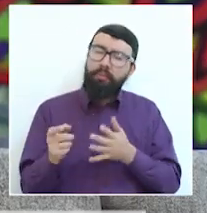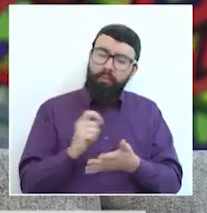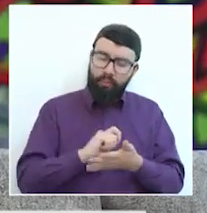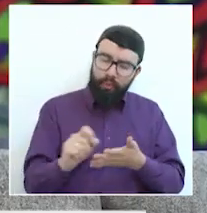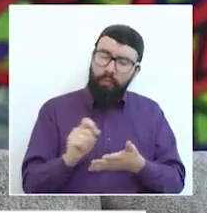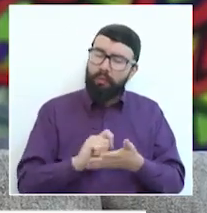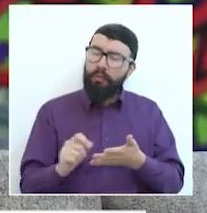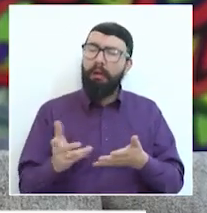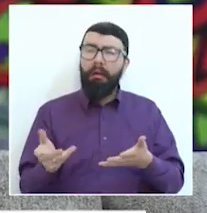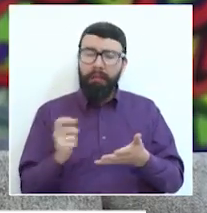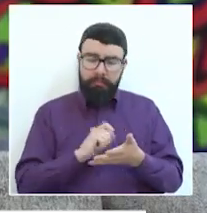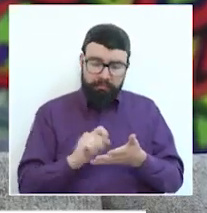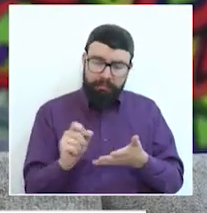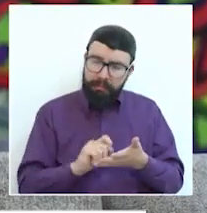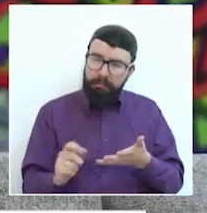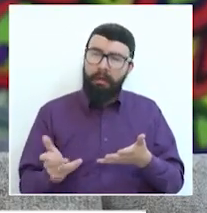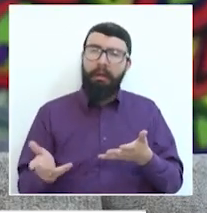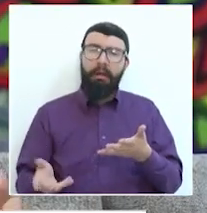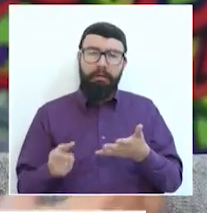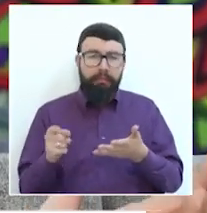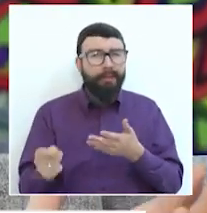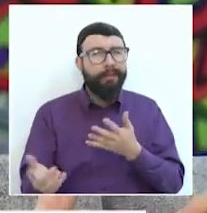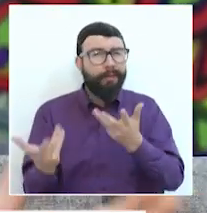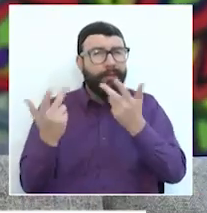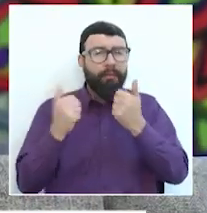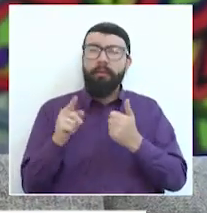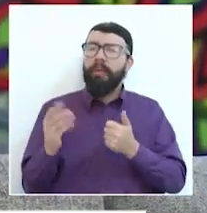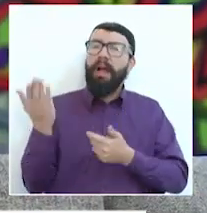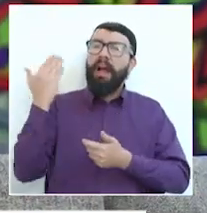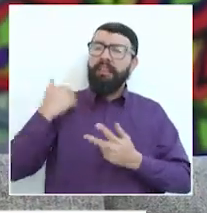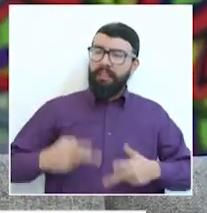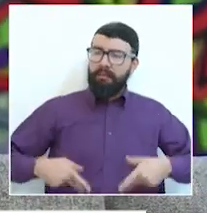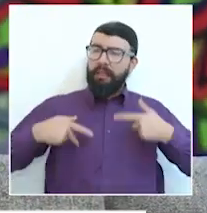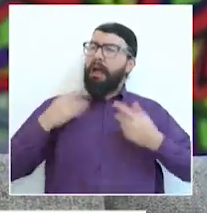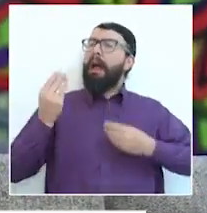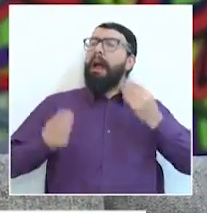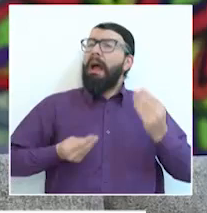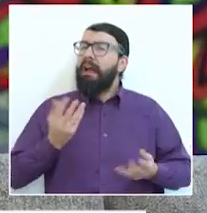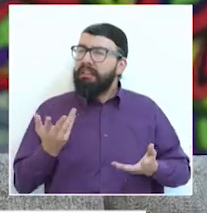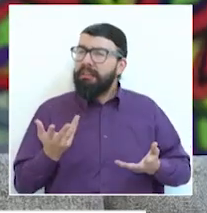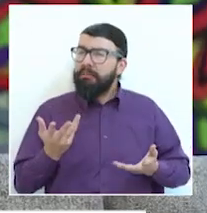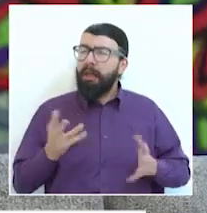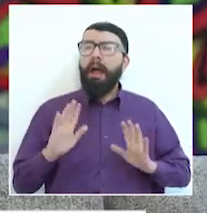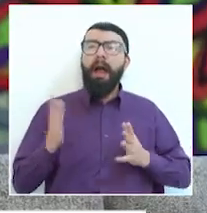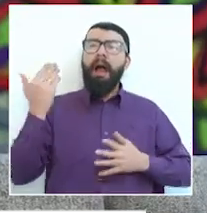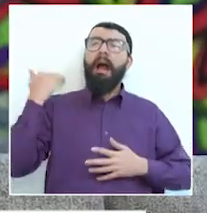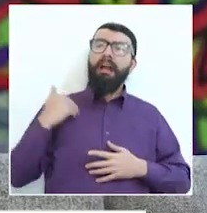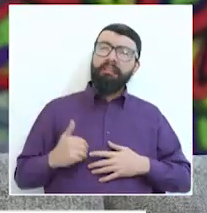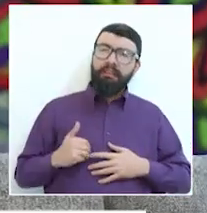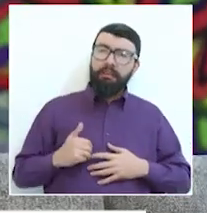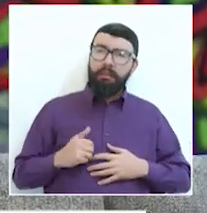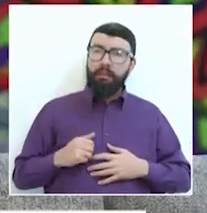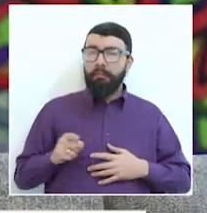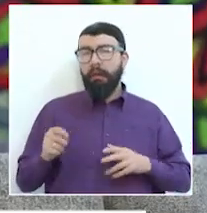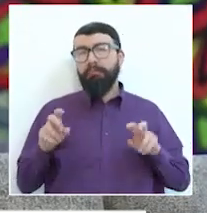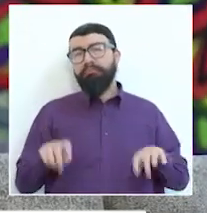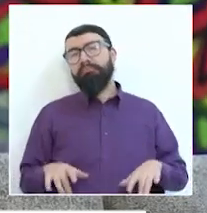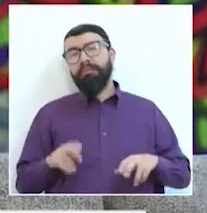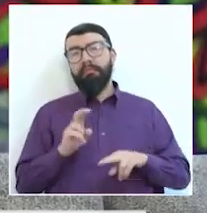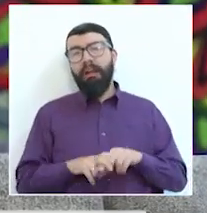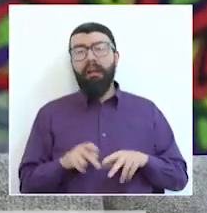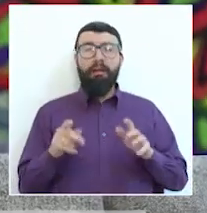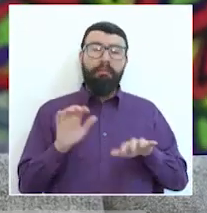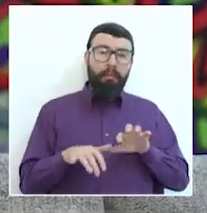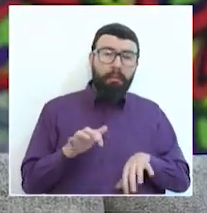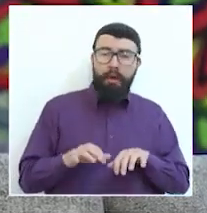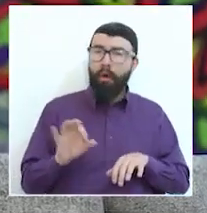sido, o sea, prácticamente qué ha hecho el resto de la vida antes de llegar acá, ¿sí? Tanto en la parte física,